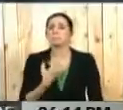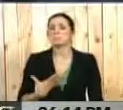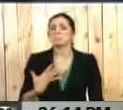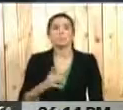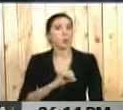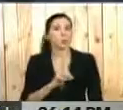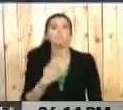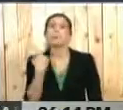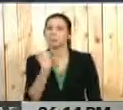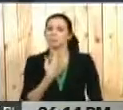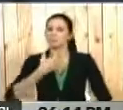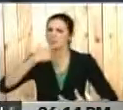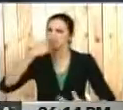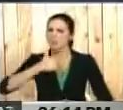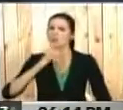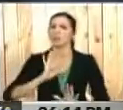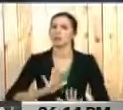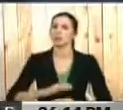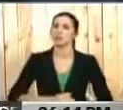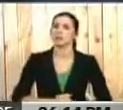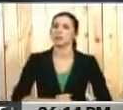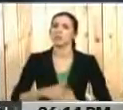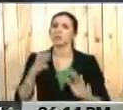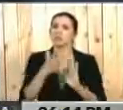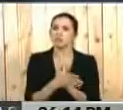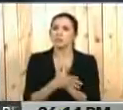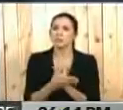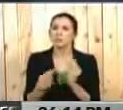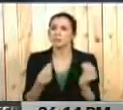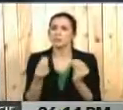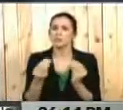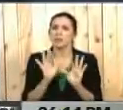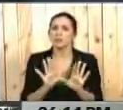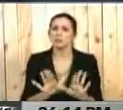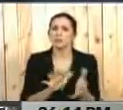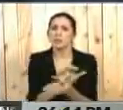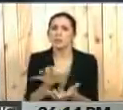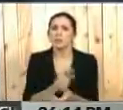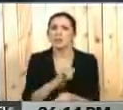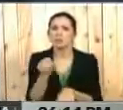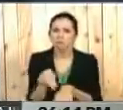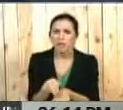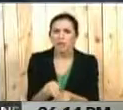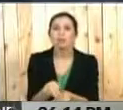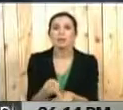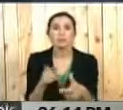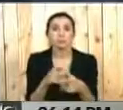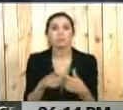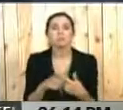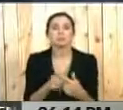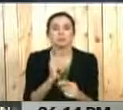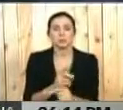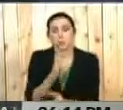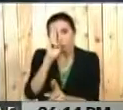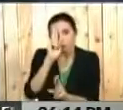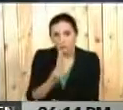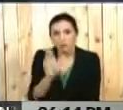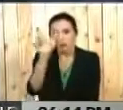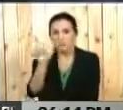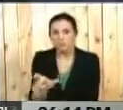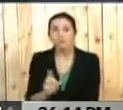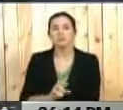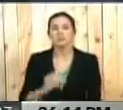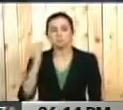preguntas muy serias y muy vinculadas a la esencialidad de los problemas nacionales. Entonces eso merece, por respeto,